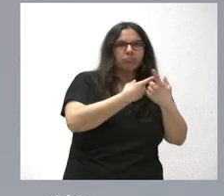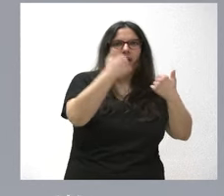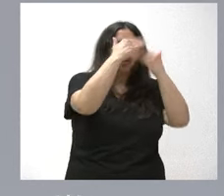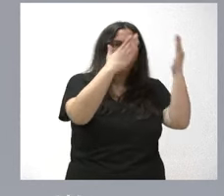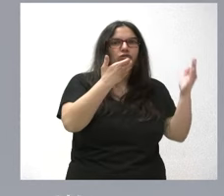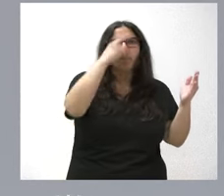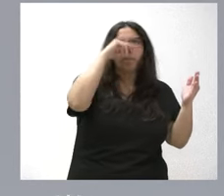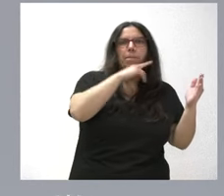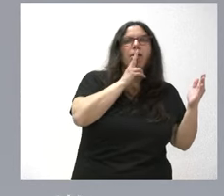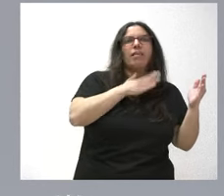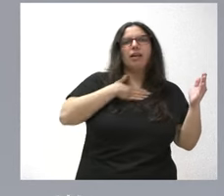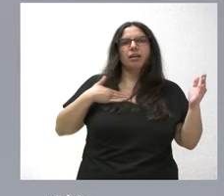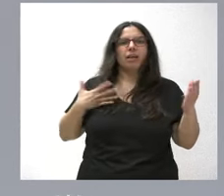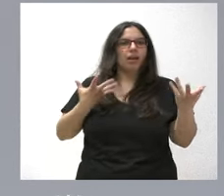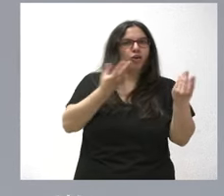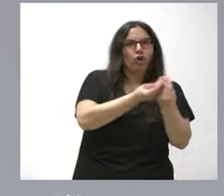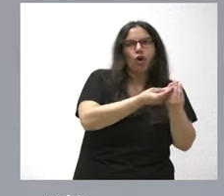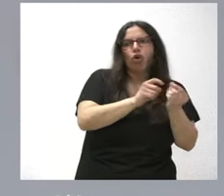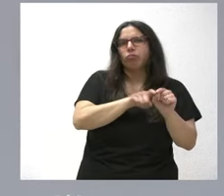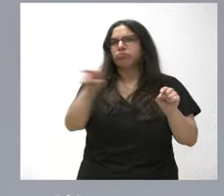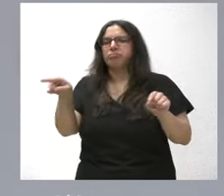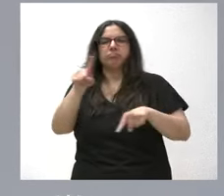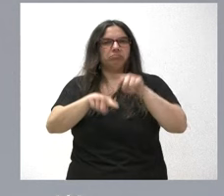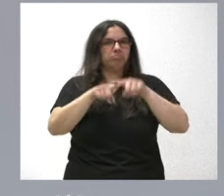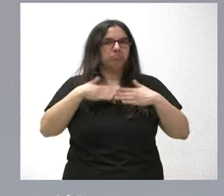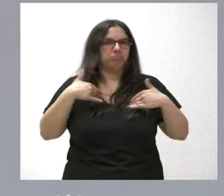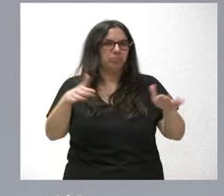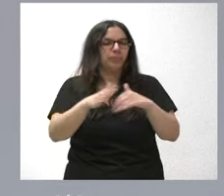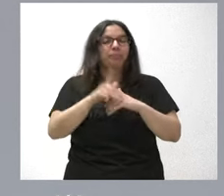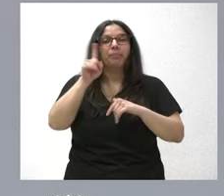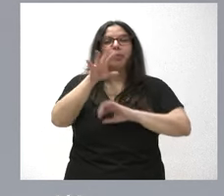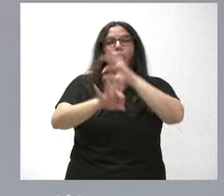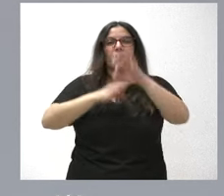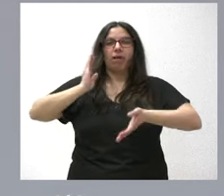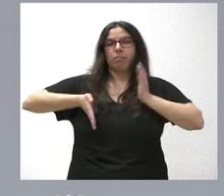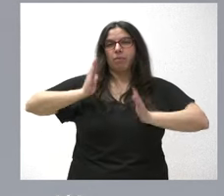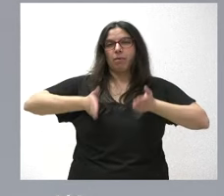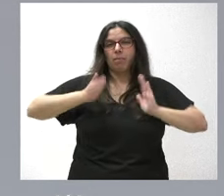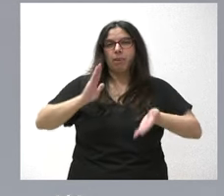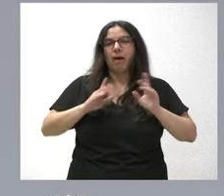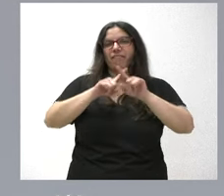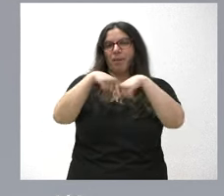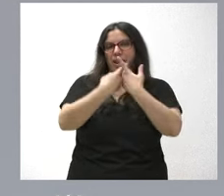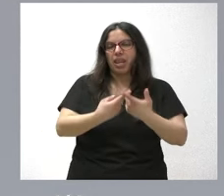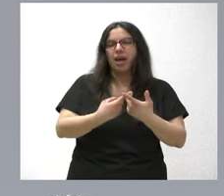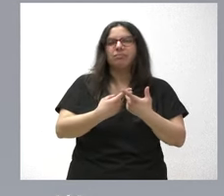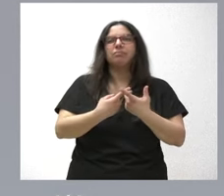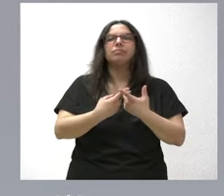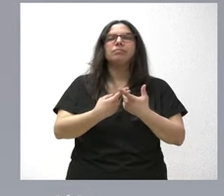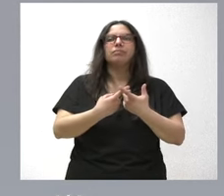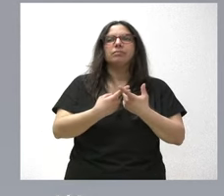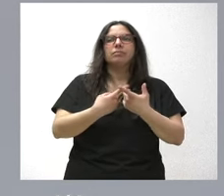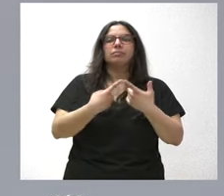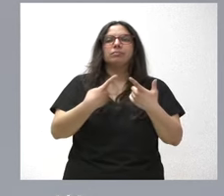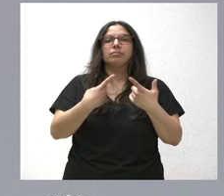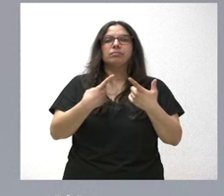desean asistir con ellos. Se va a realizar una carrera y marcha familiar a través